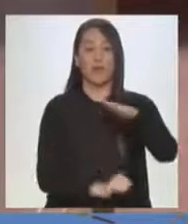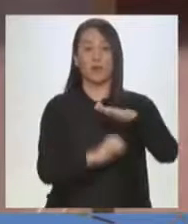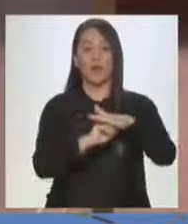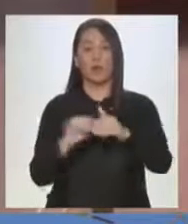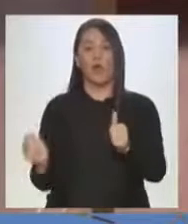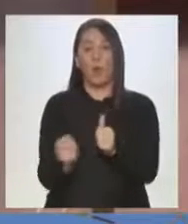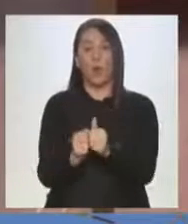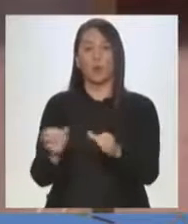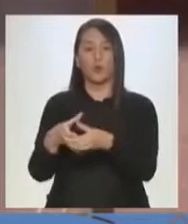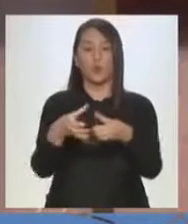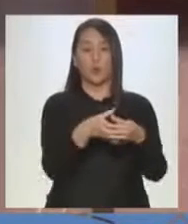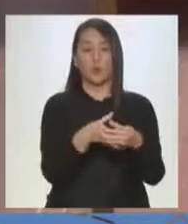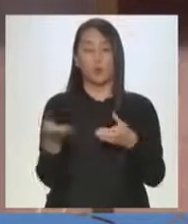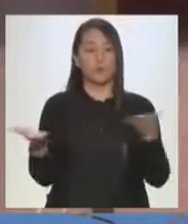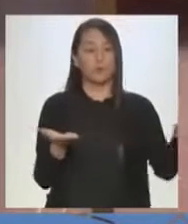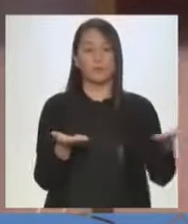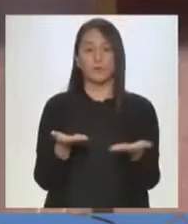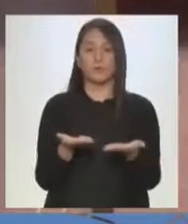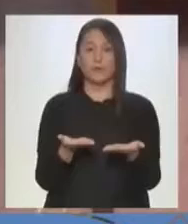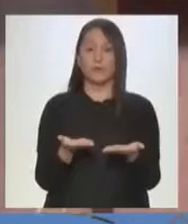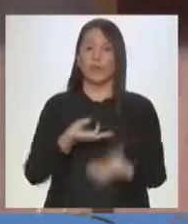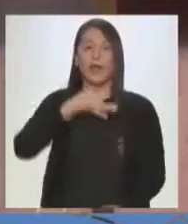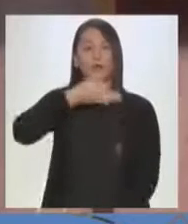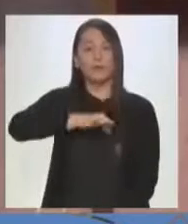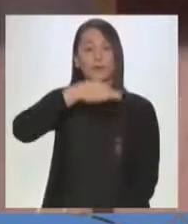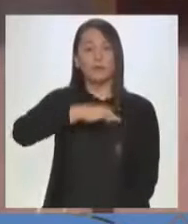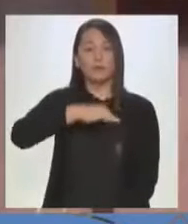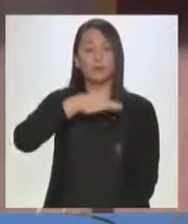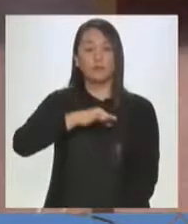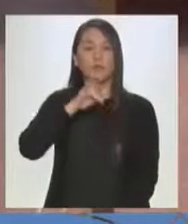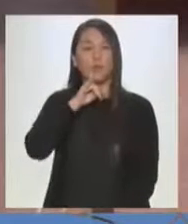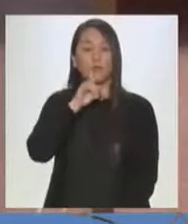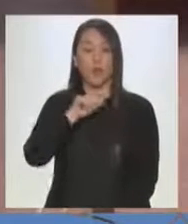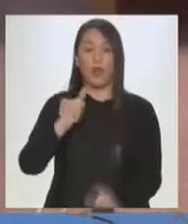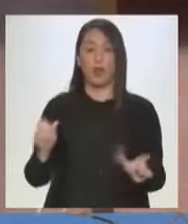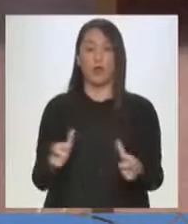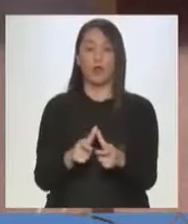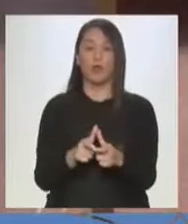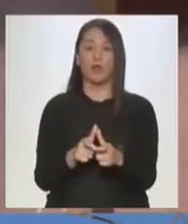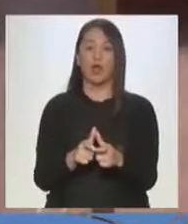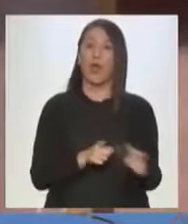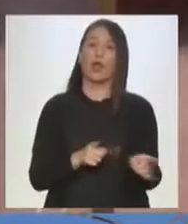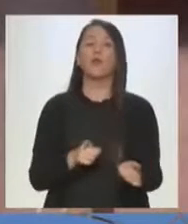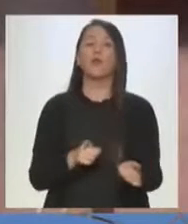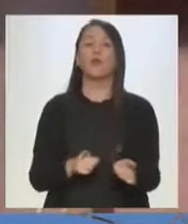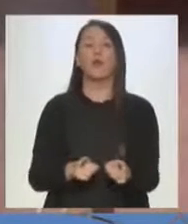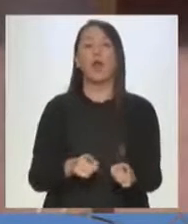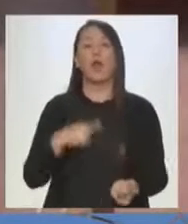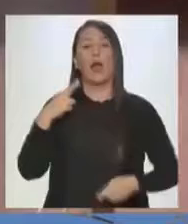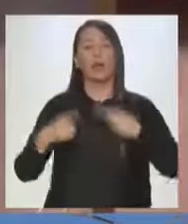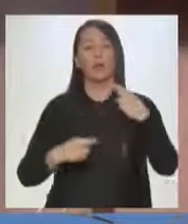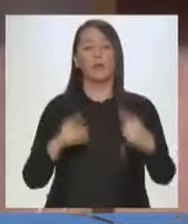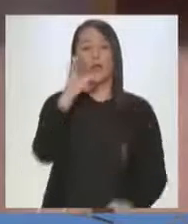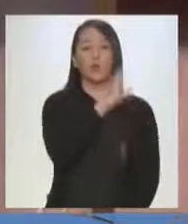sus equipos, así como también a expositores que tuvimos en la comisión, a dirigentes de los rubros de gastronomía, turismo y cultura,